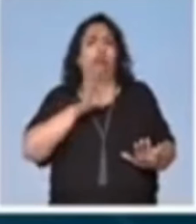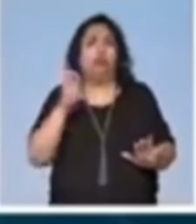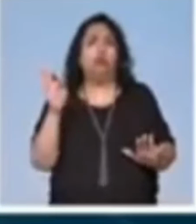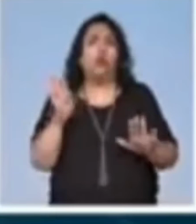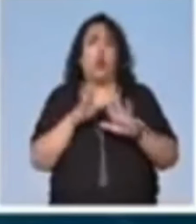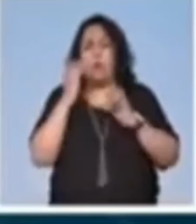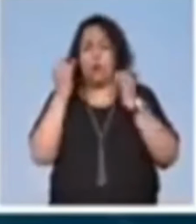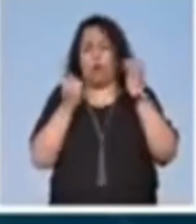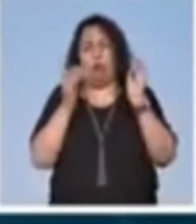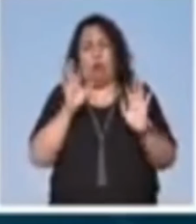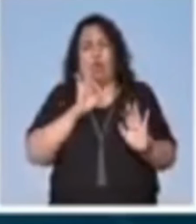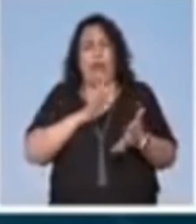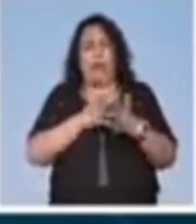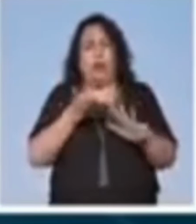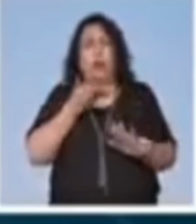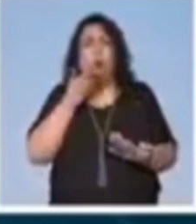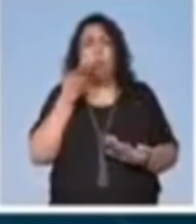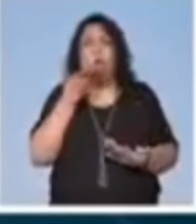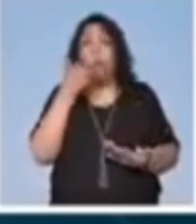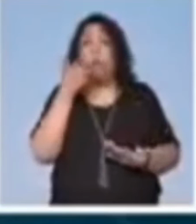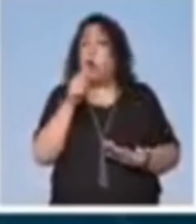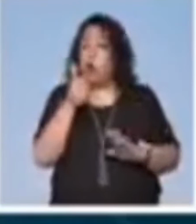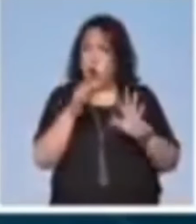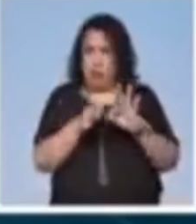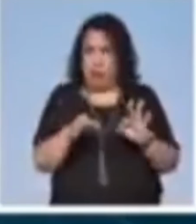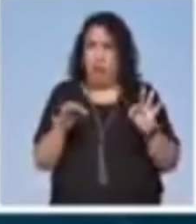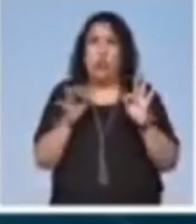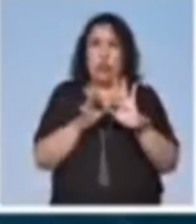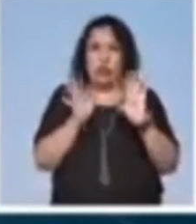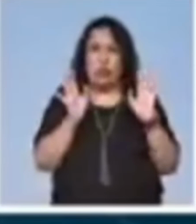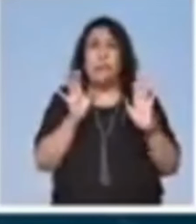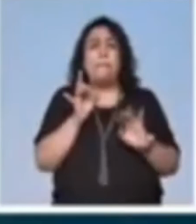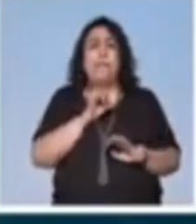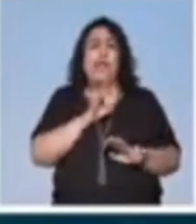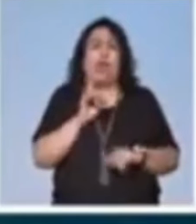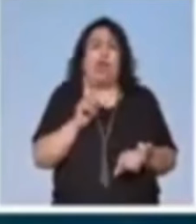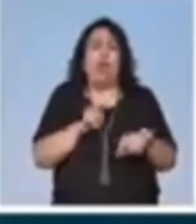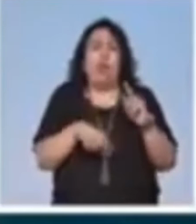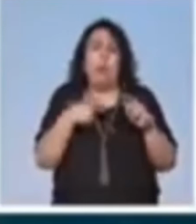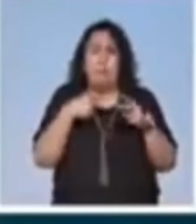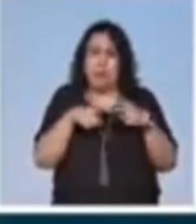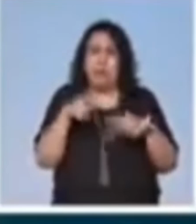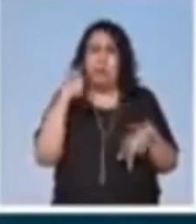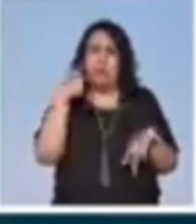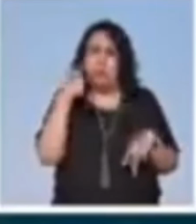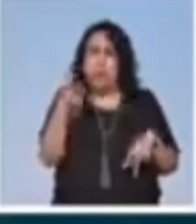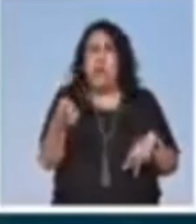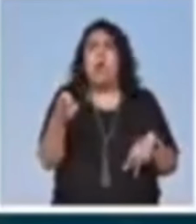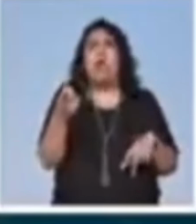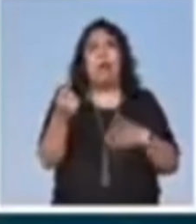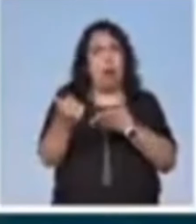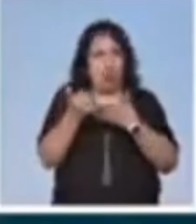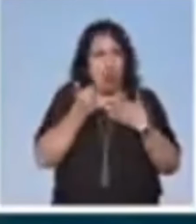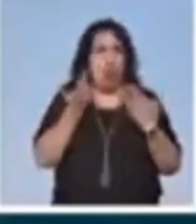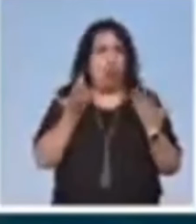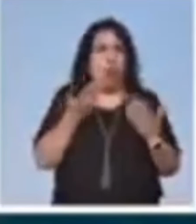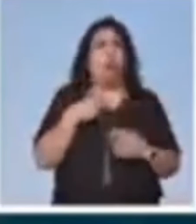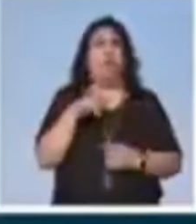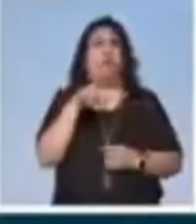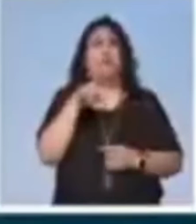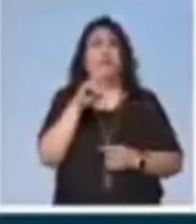cómo crea. Y hay una cuestión que es importante, que le perdamos el miedo y la comencemos a ver como una especie de herramienta.